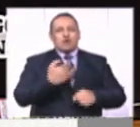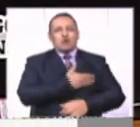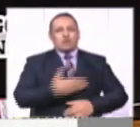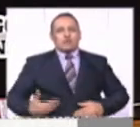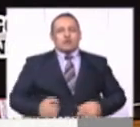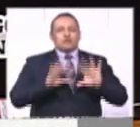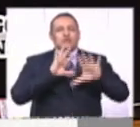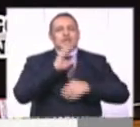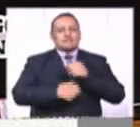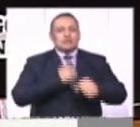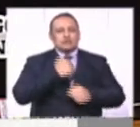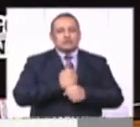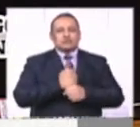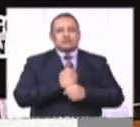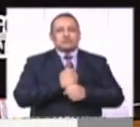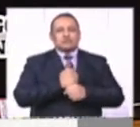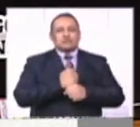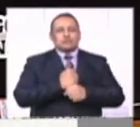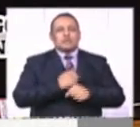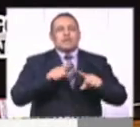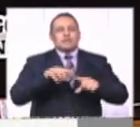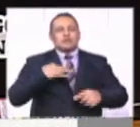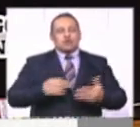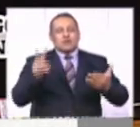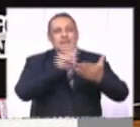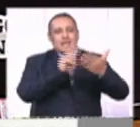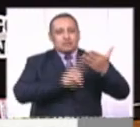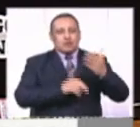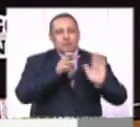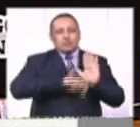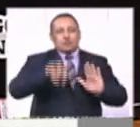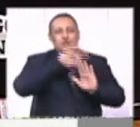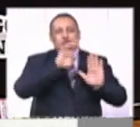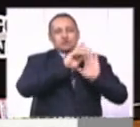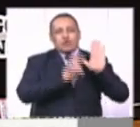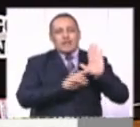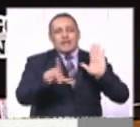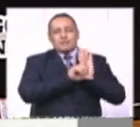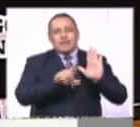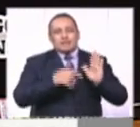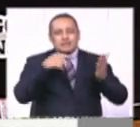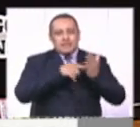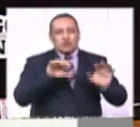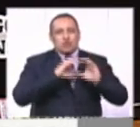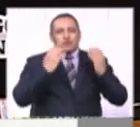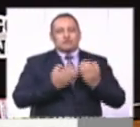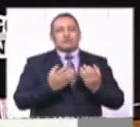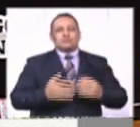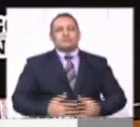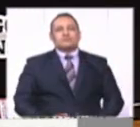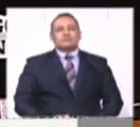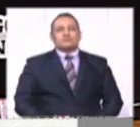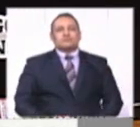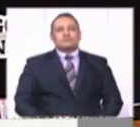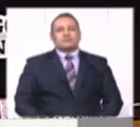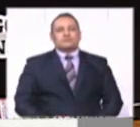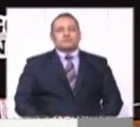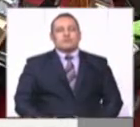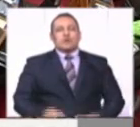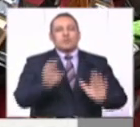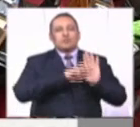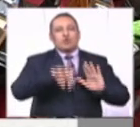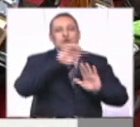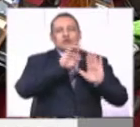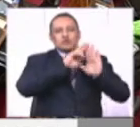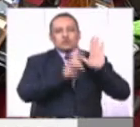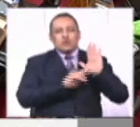ejercicio de la función pública señor relator de lectura al proyecto de resolución legislativa del Congreso proyecto